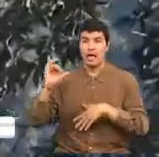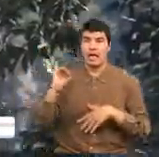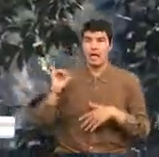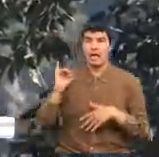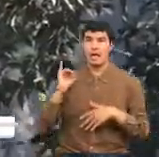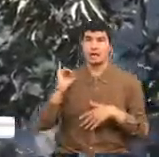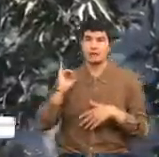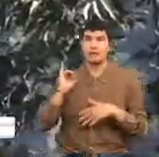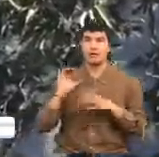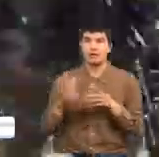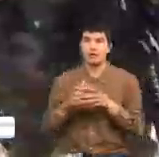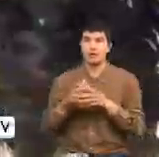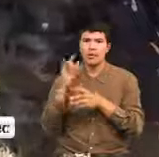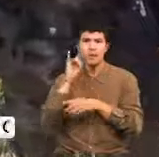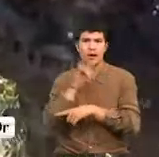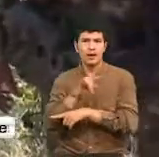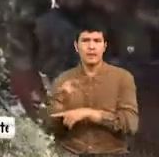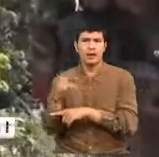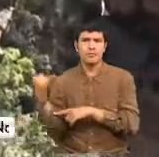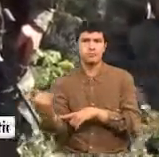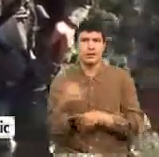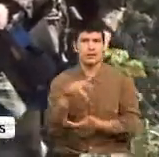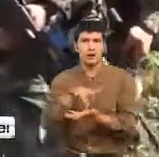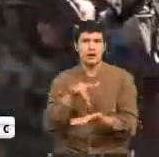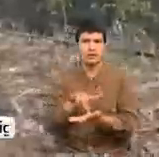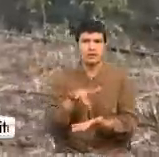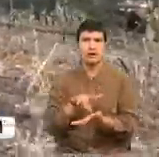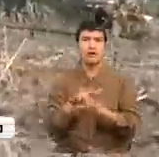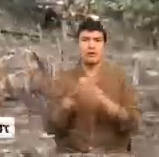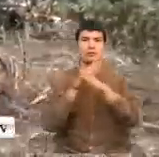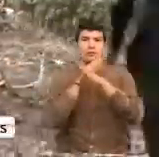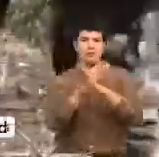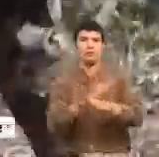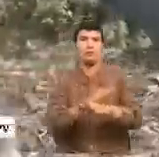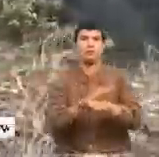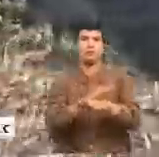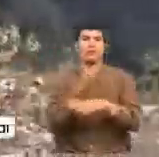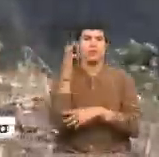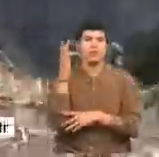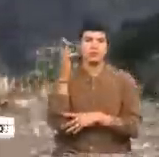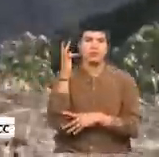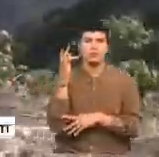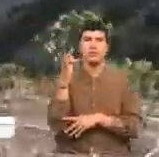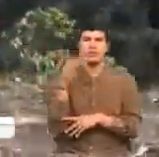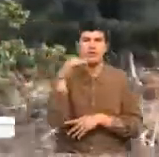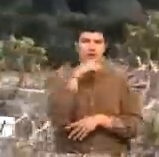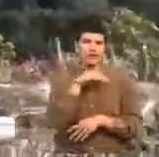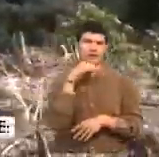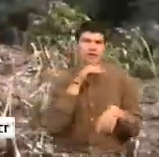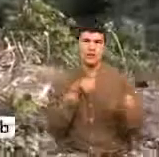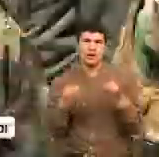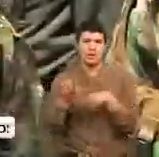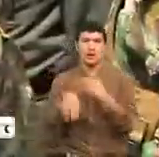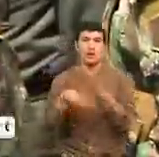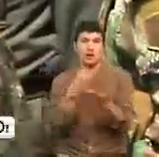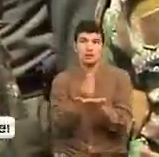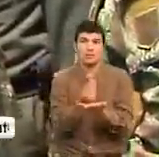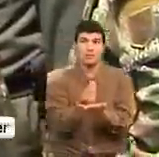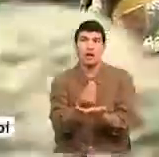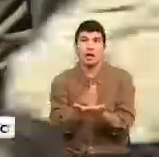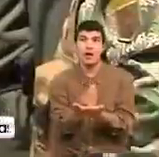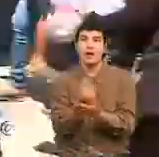desplegó tropas para verificar tal presencia, la cual fue cotejada con posibles testimonios, descartando y dejando como resultados